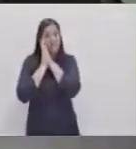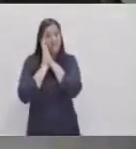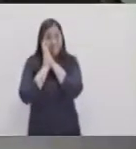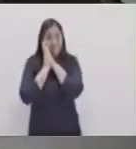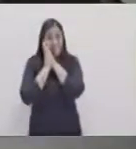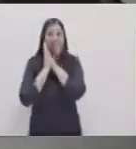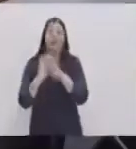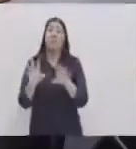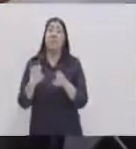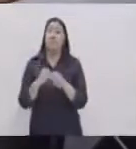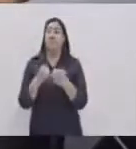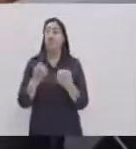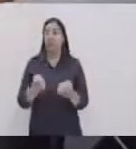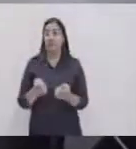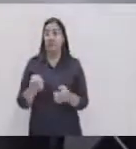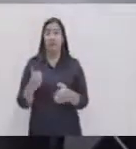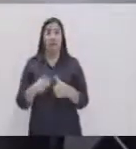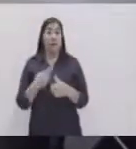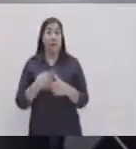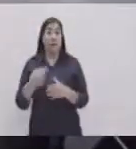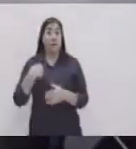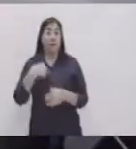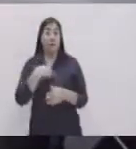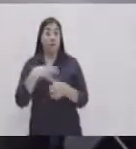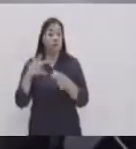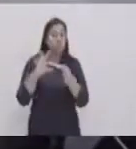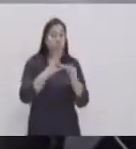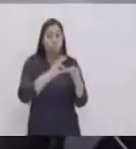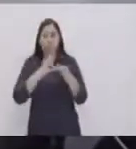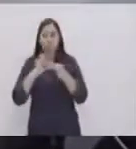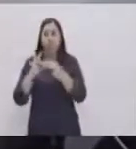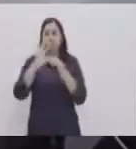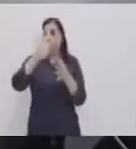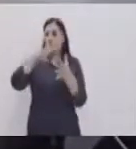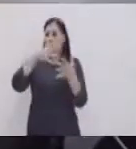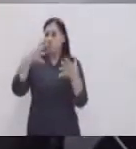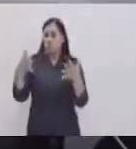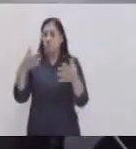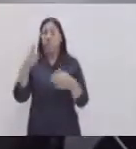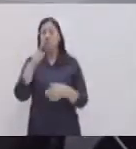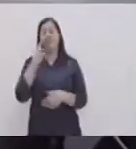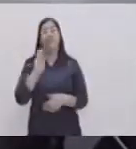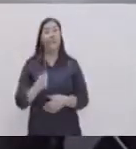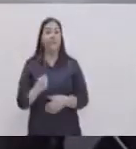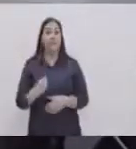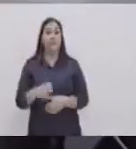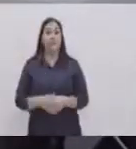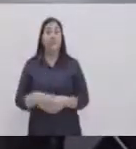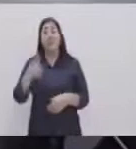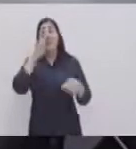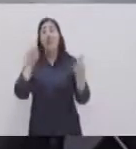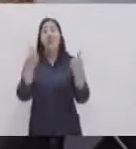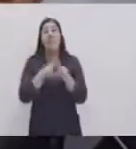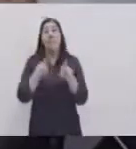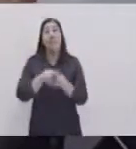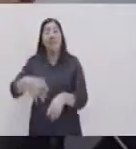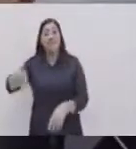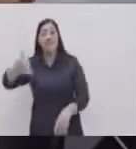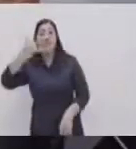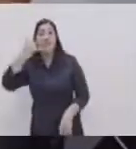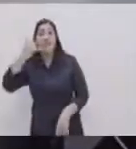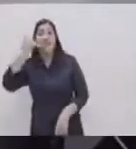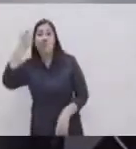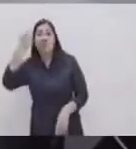ayudar mucho. Entonces, cuando nosotros nos organizamos, básicamente es lo que necesitamos. También, apagar los